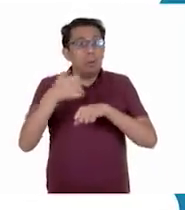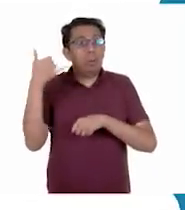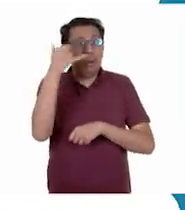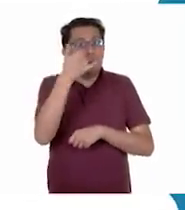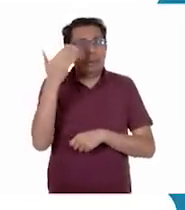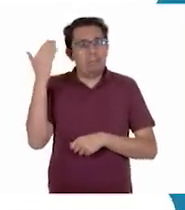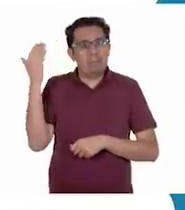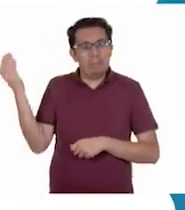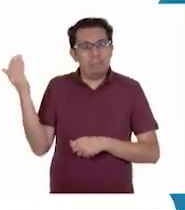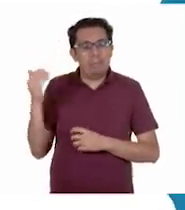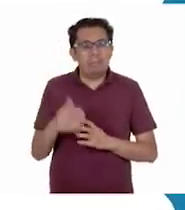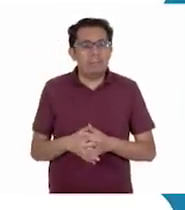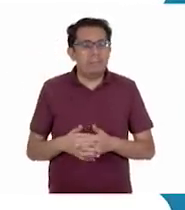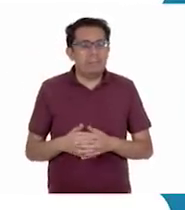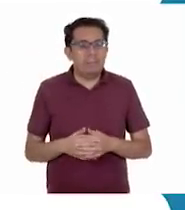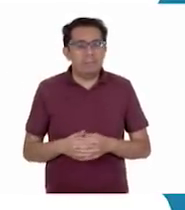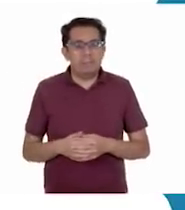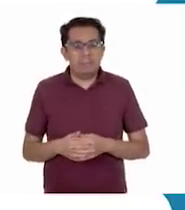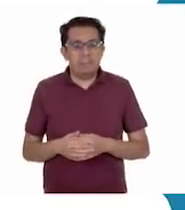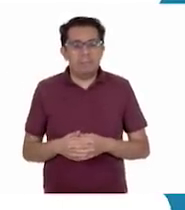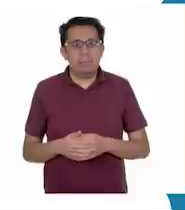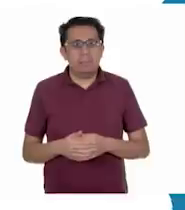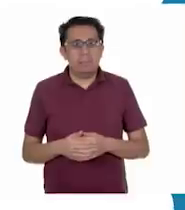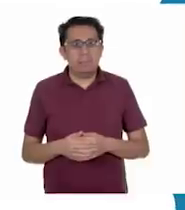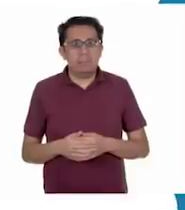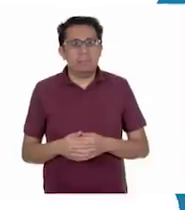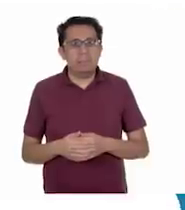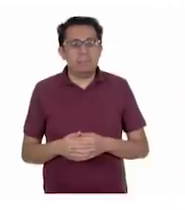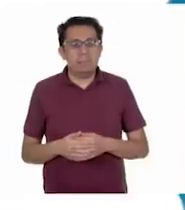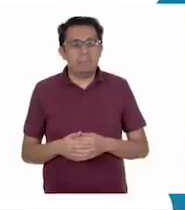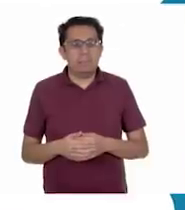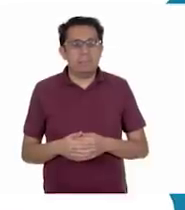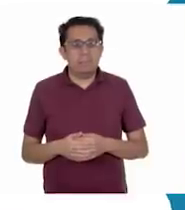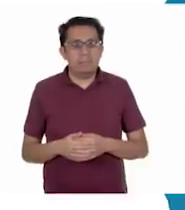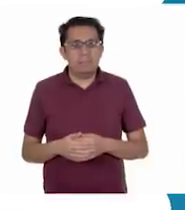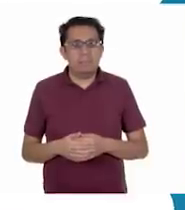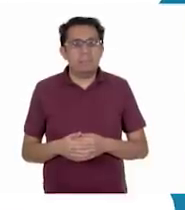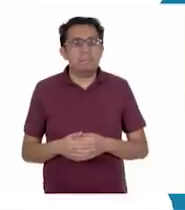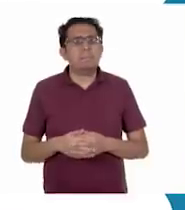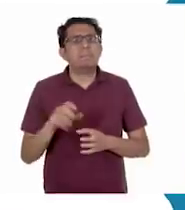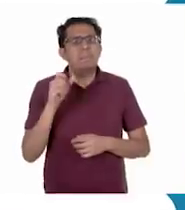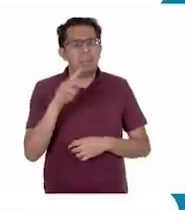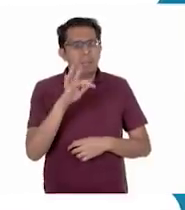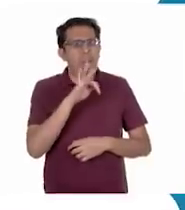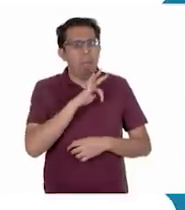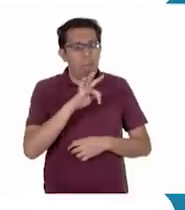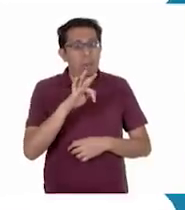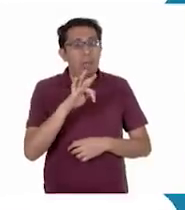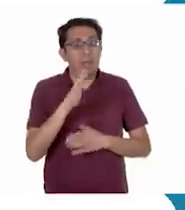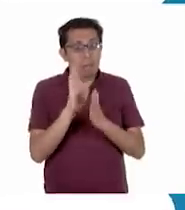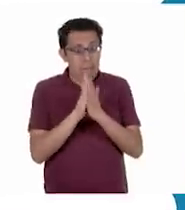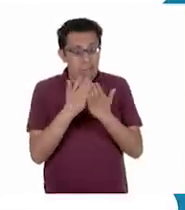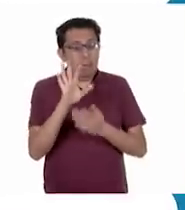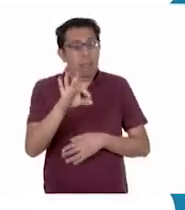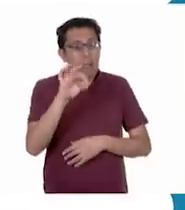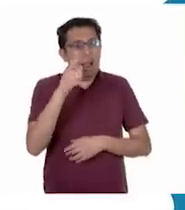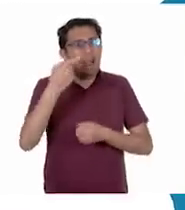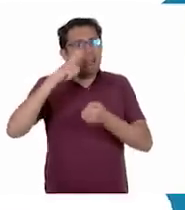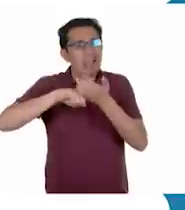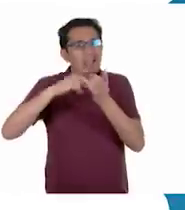41 72 04 13 con 100 líneas. También puedes encontrar los libros de texto en la